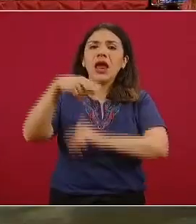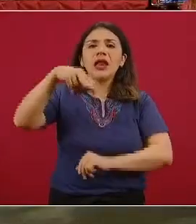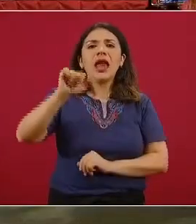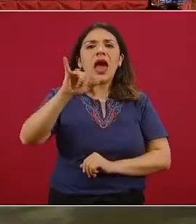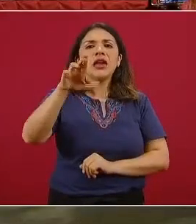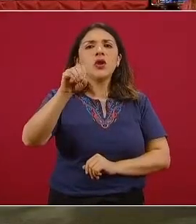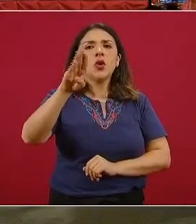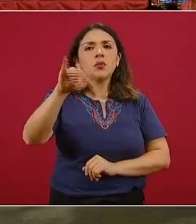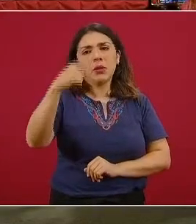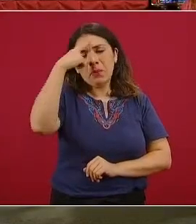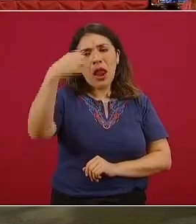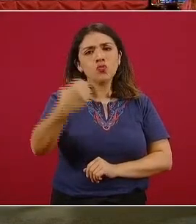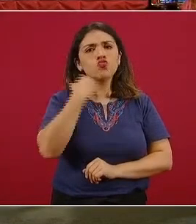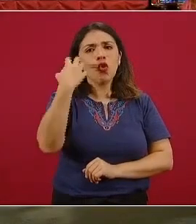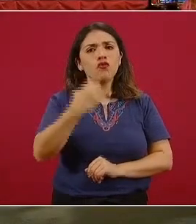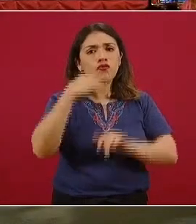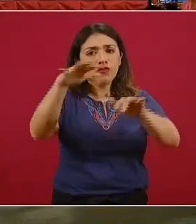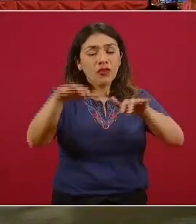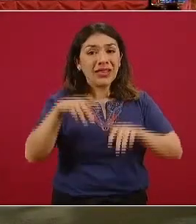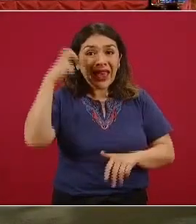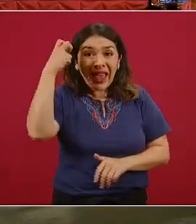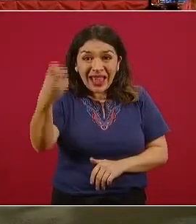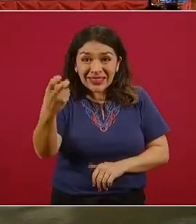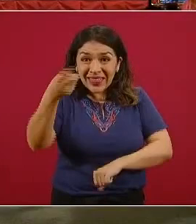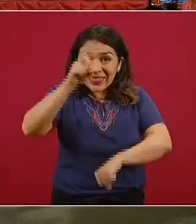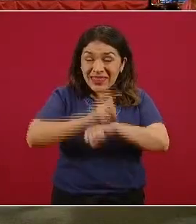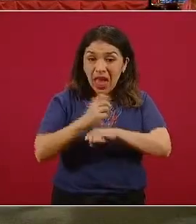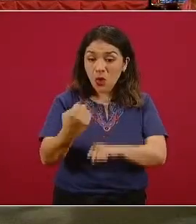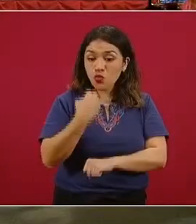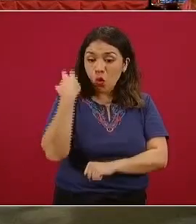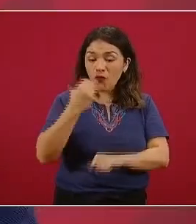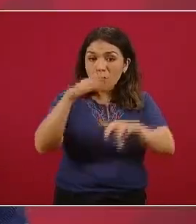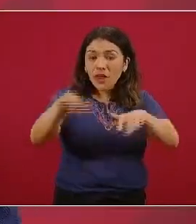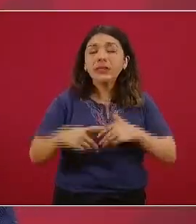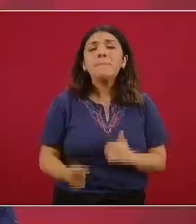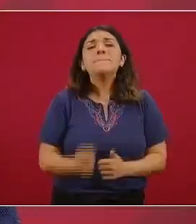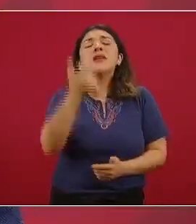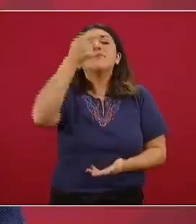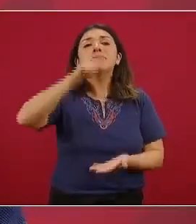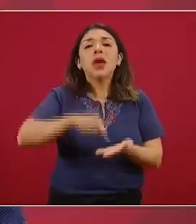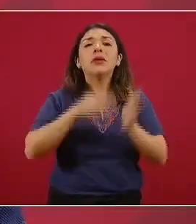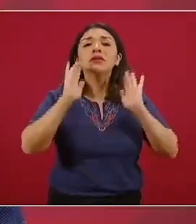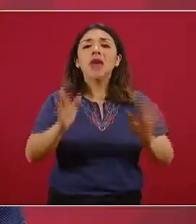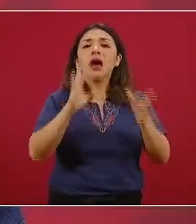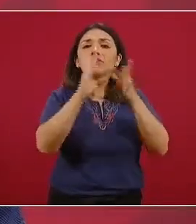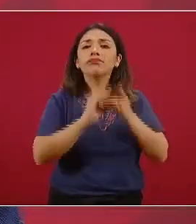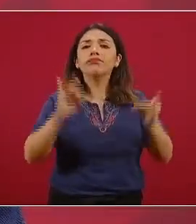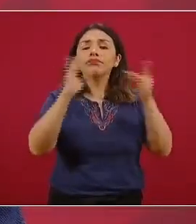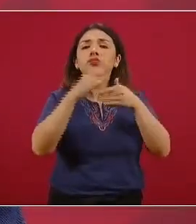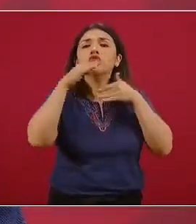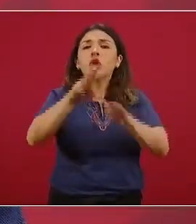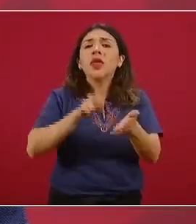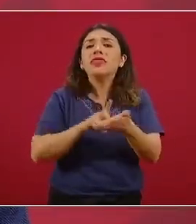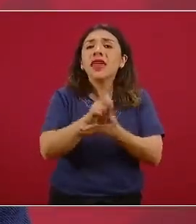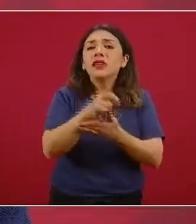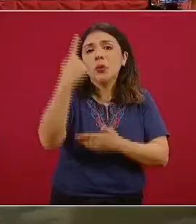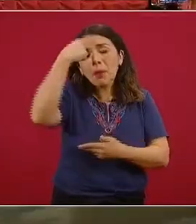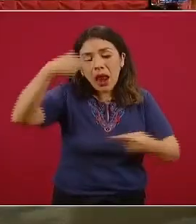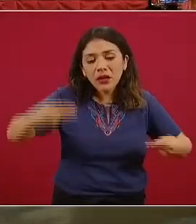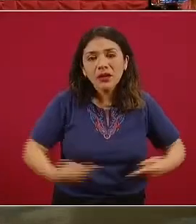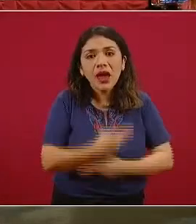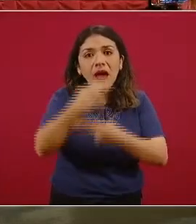que confirmó, y hay que saber que en esa conferencia fue por primera vez que se habló de los derechos